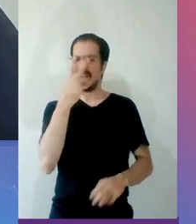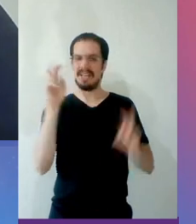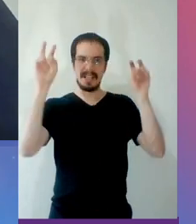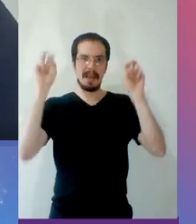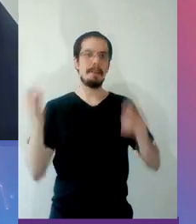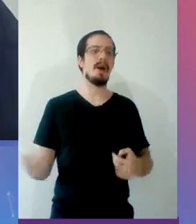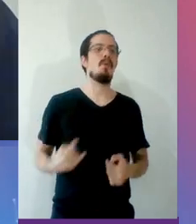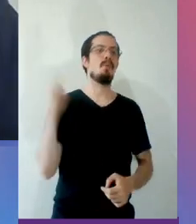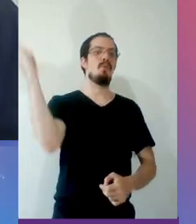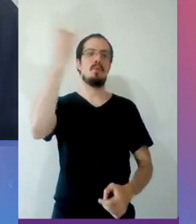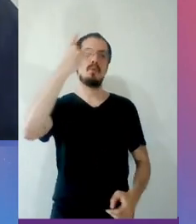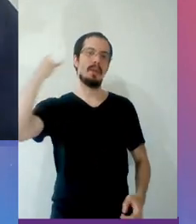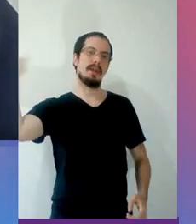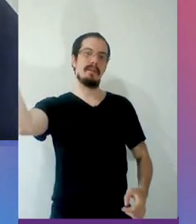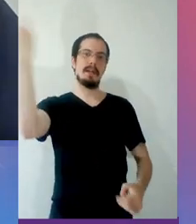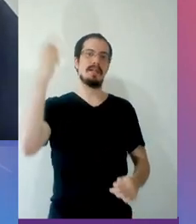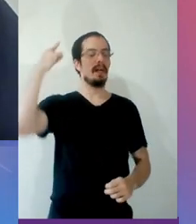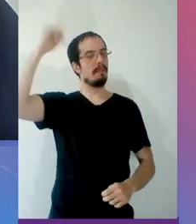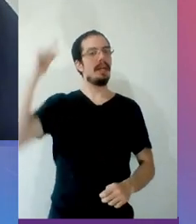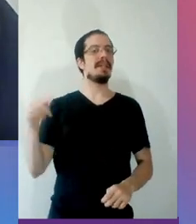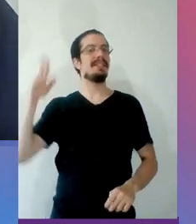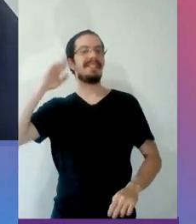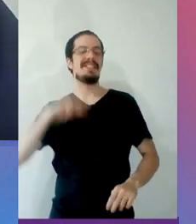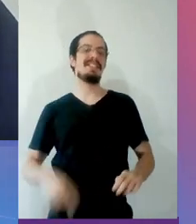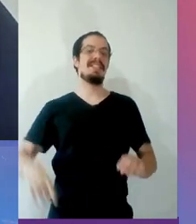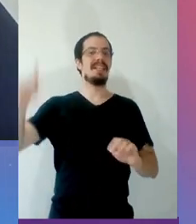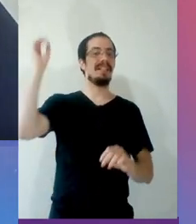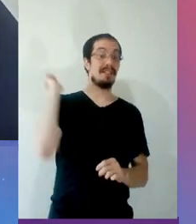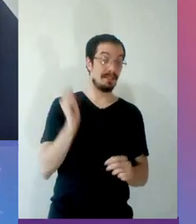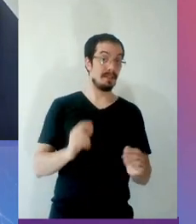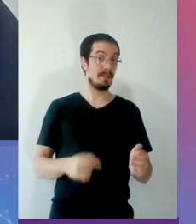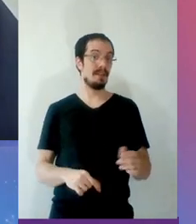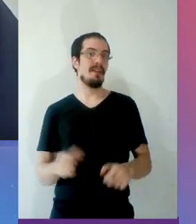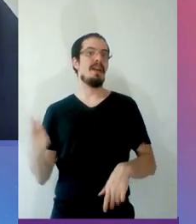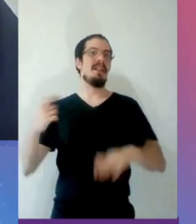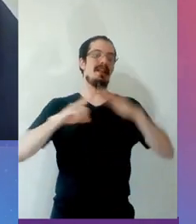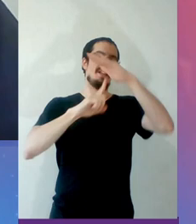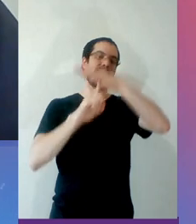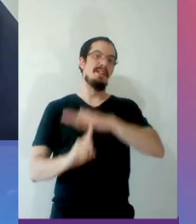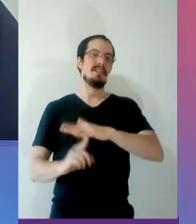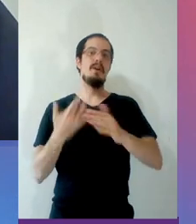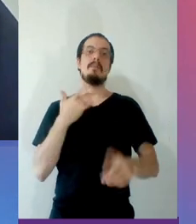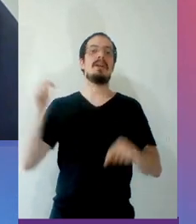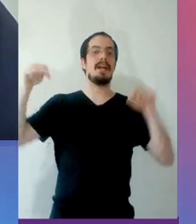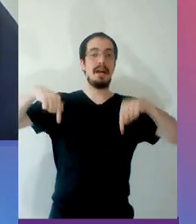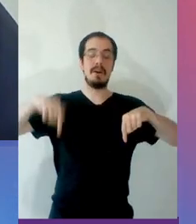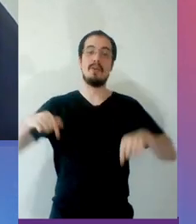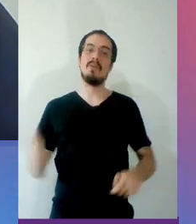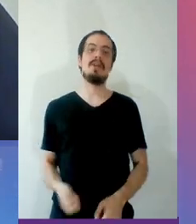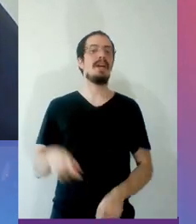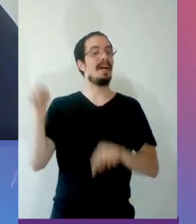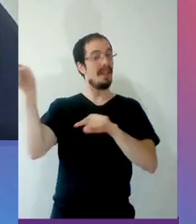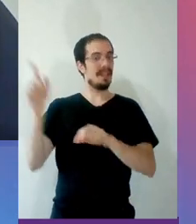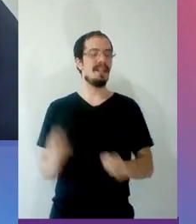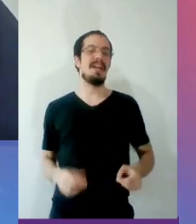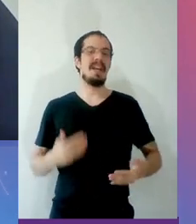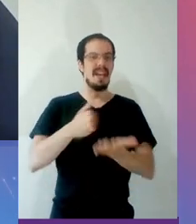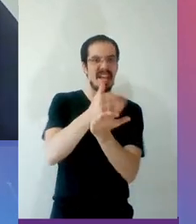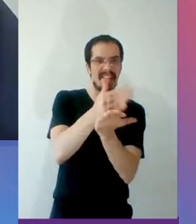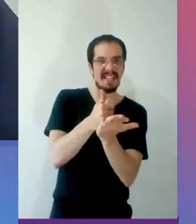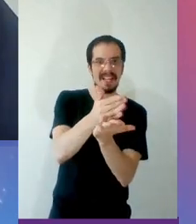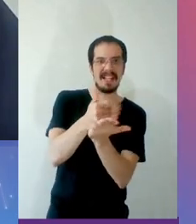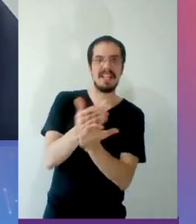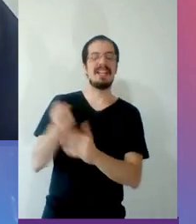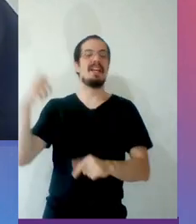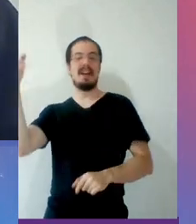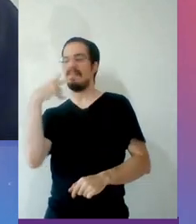sin discriminación alguna? Yo creo que un gran desafío, porque en la actualidad esta estrategia, como decía Vanessa, fue